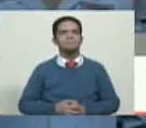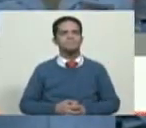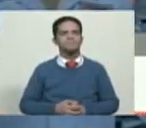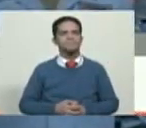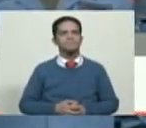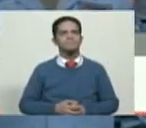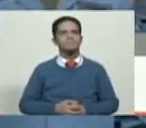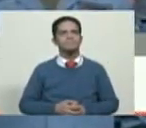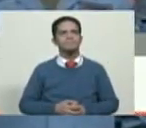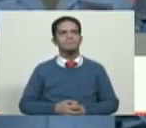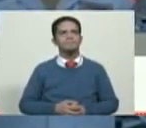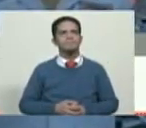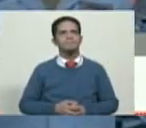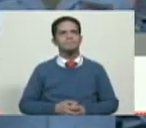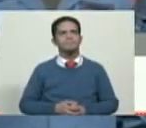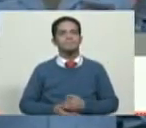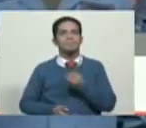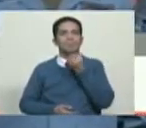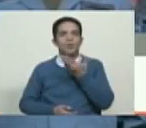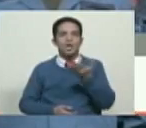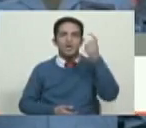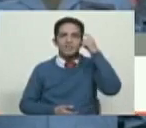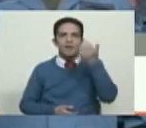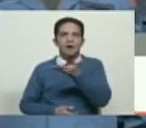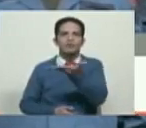fin. Buenos días a todos.